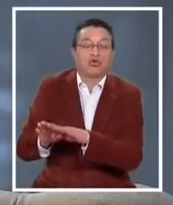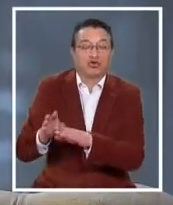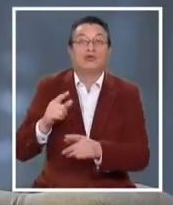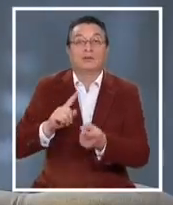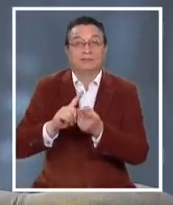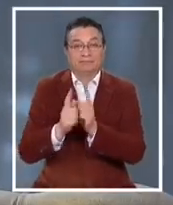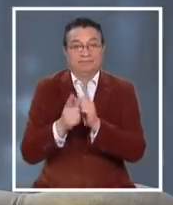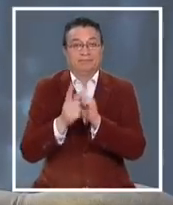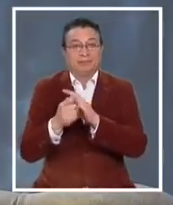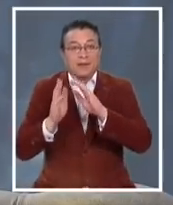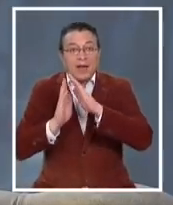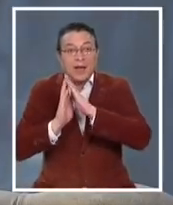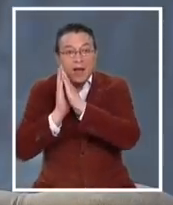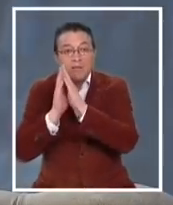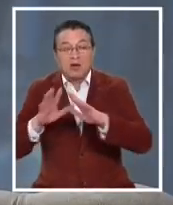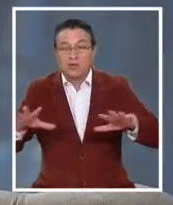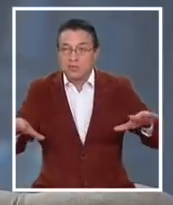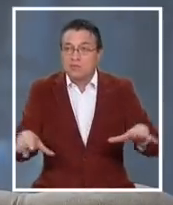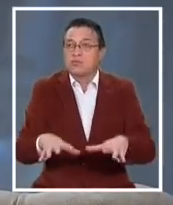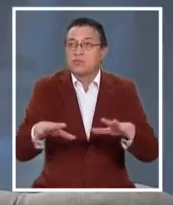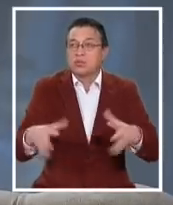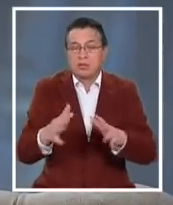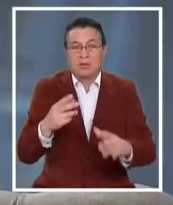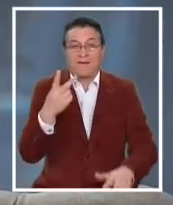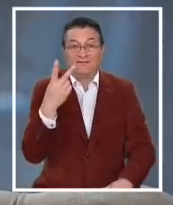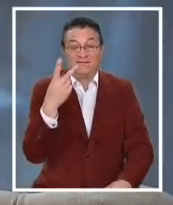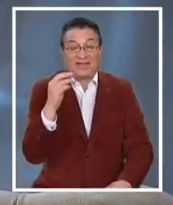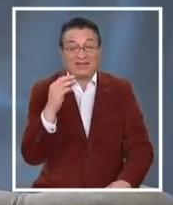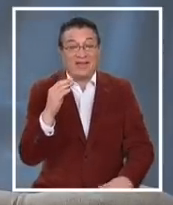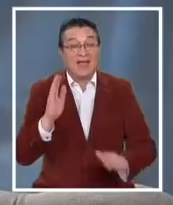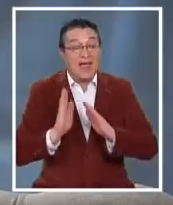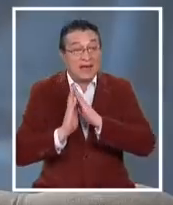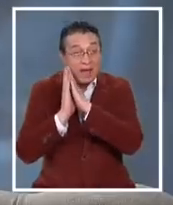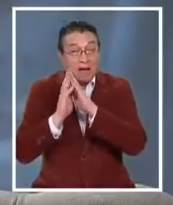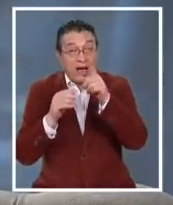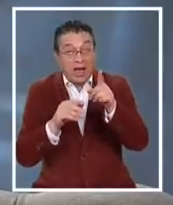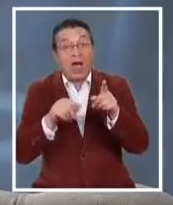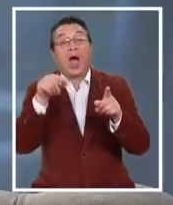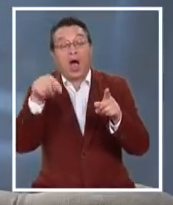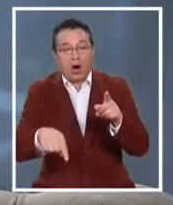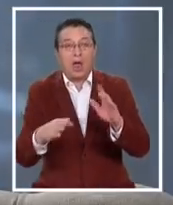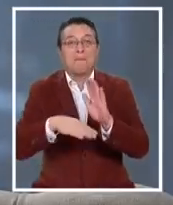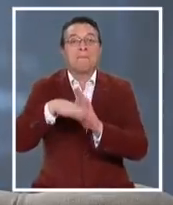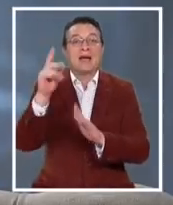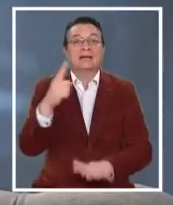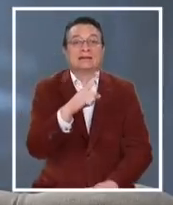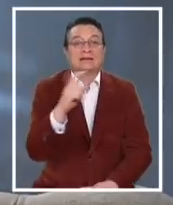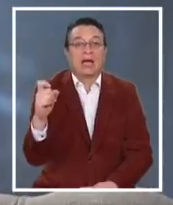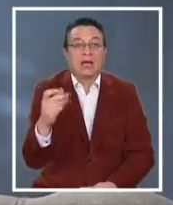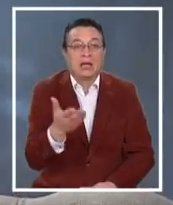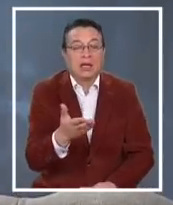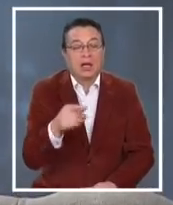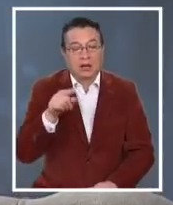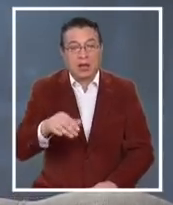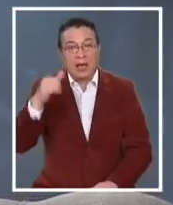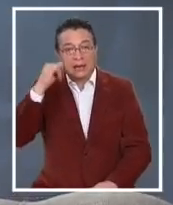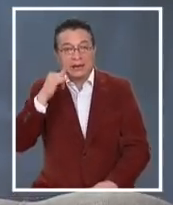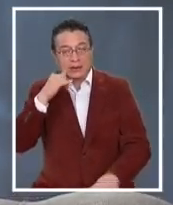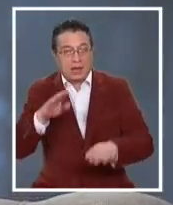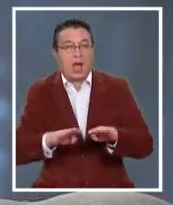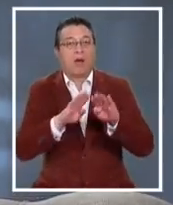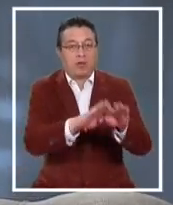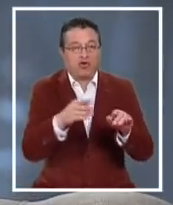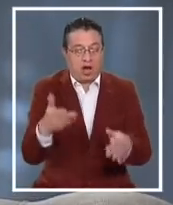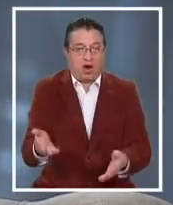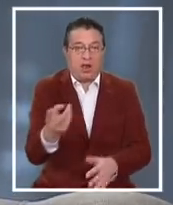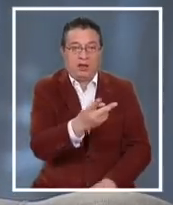reconvirtieron, el esfuerzo fue increíble, creo que son 20 camas basales a más de 100 ahora. Están apoyando además a Iquique ahora también,